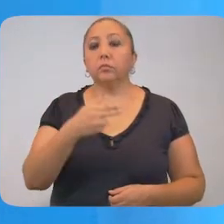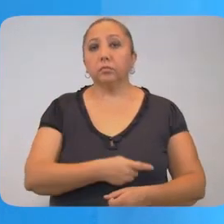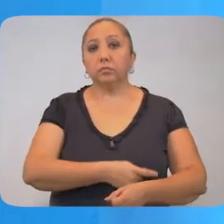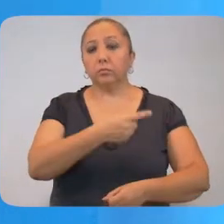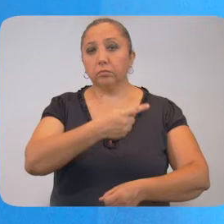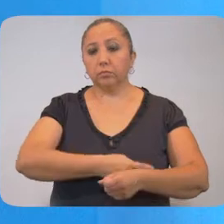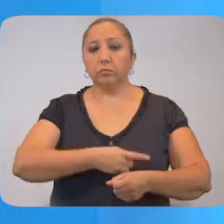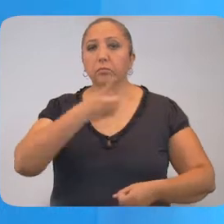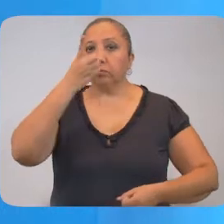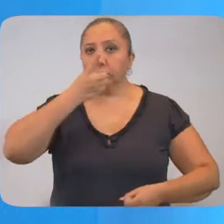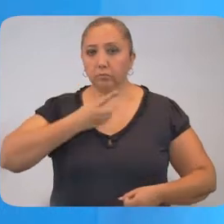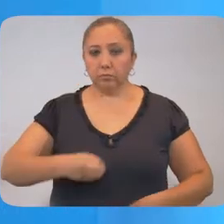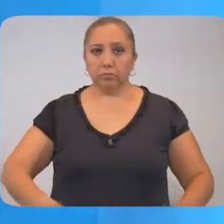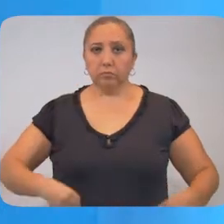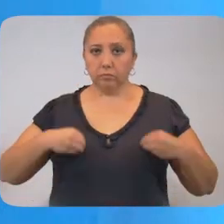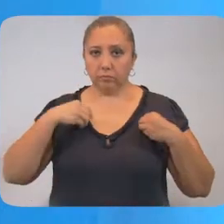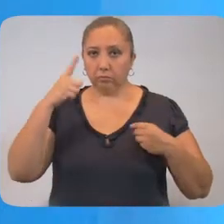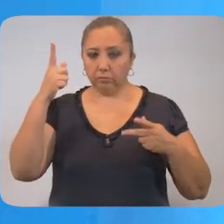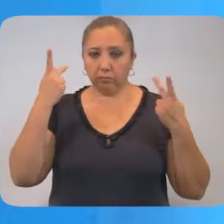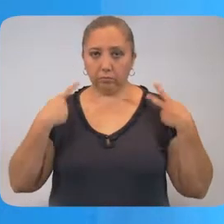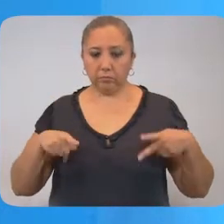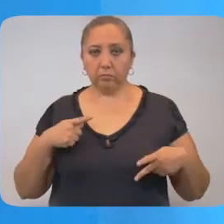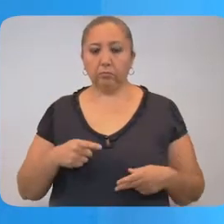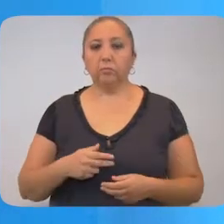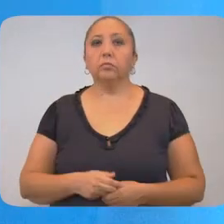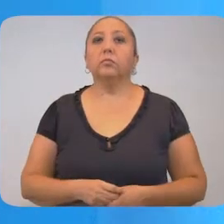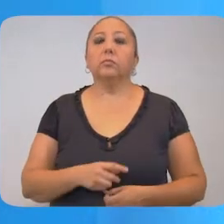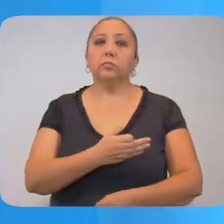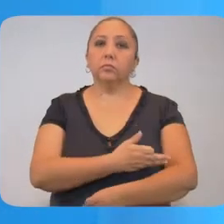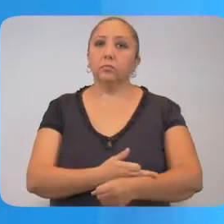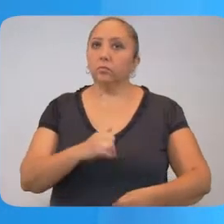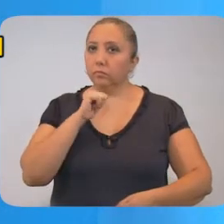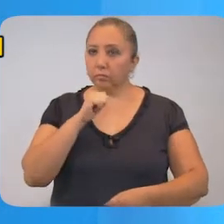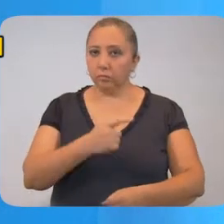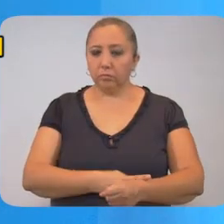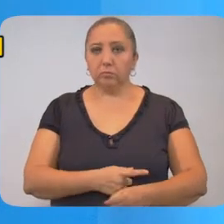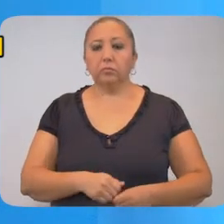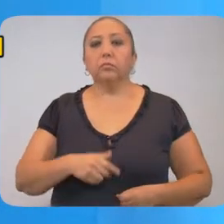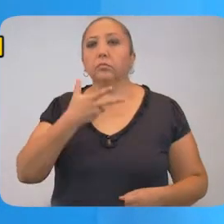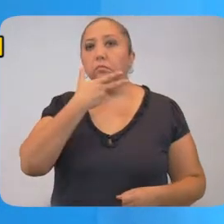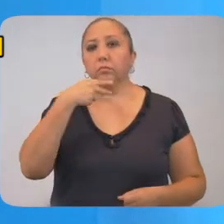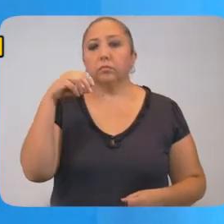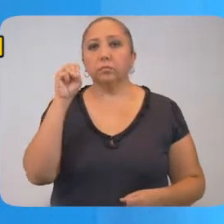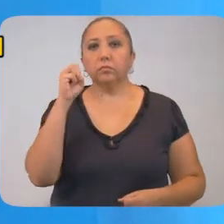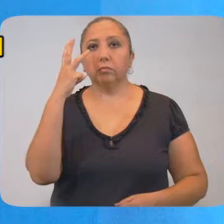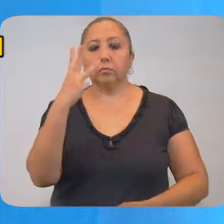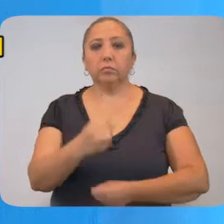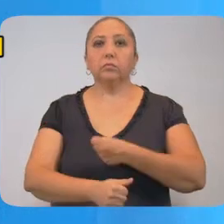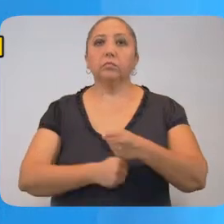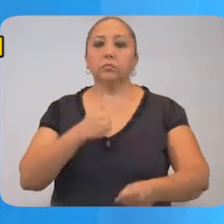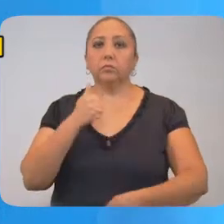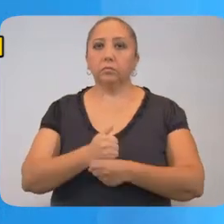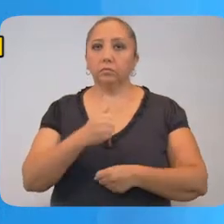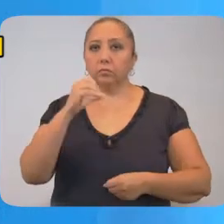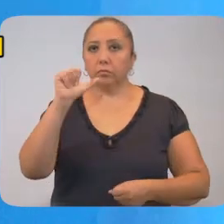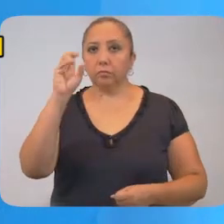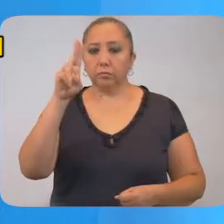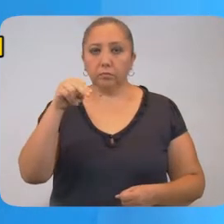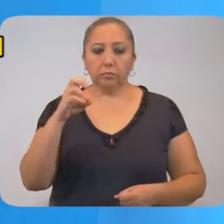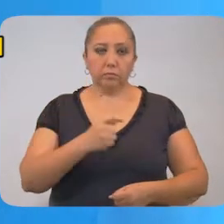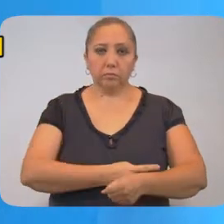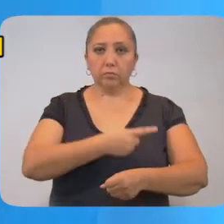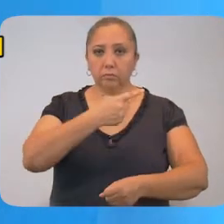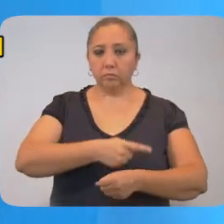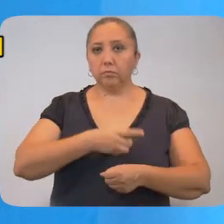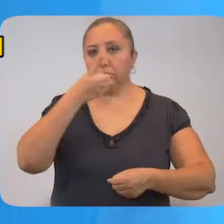y diabetes. Convivía con un contacto hasta el momento asintomático. Hombre de 63 años de edad de Acanqué, con